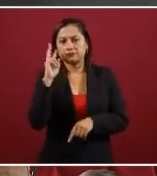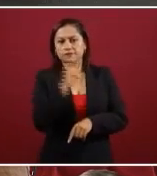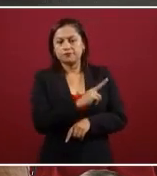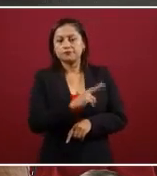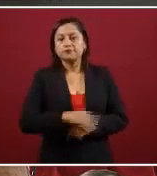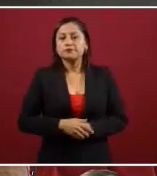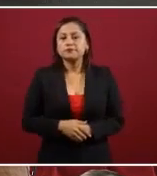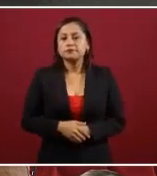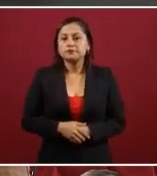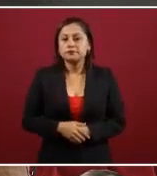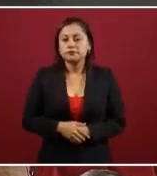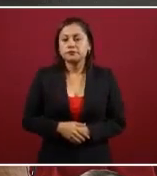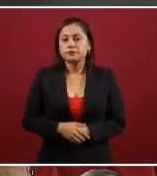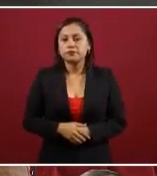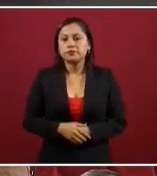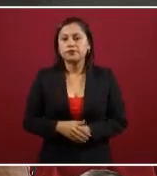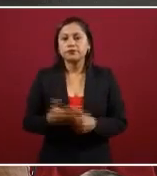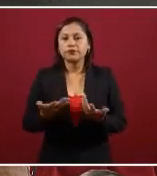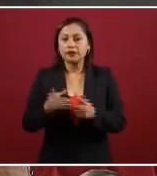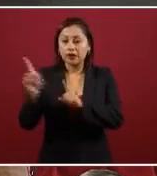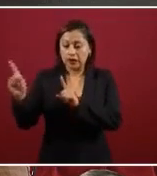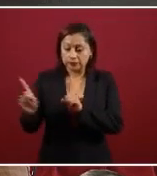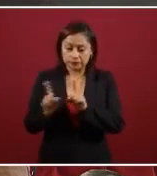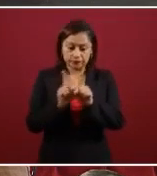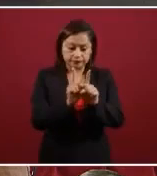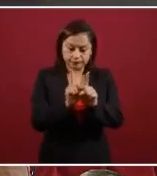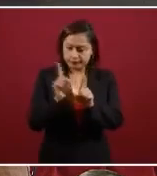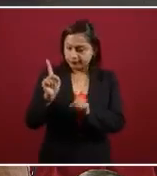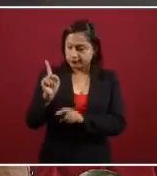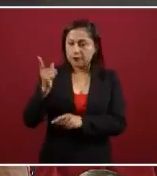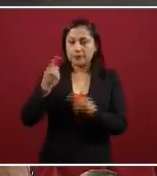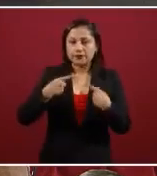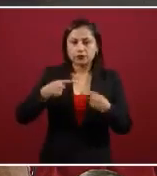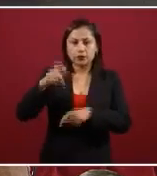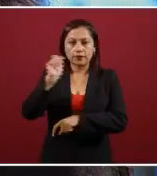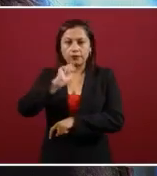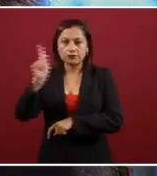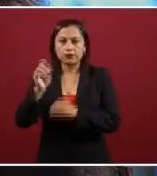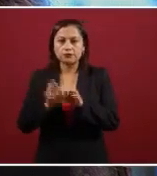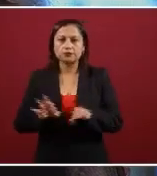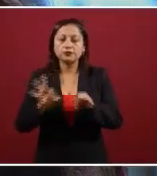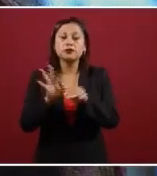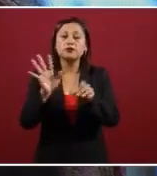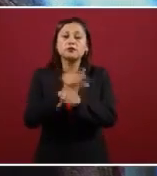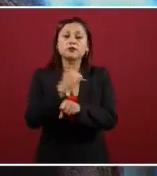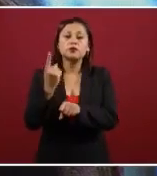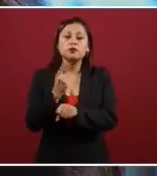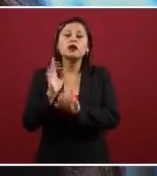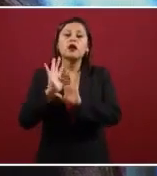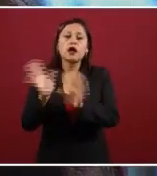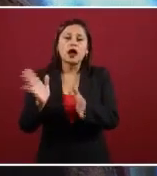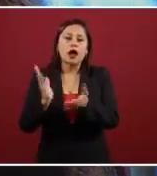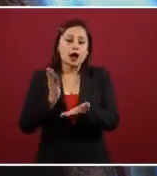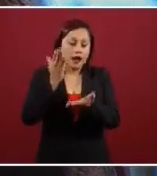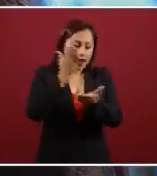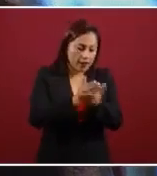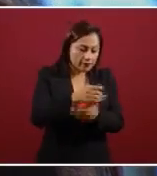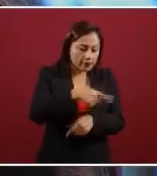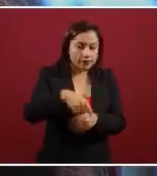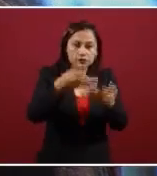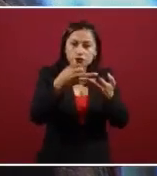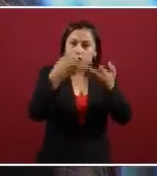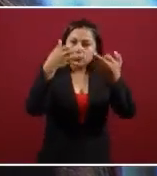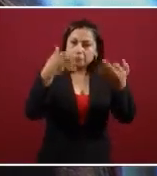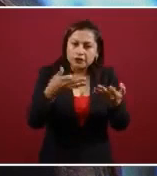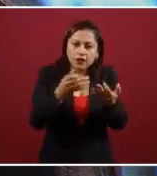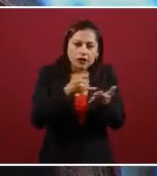¿Por qué el acompañamiento técnico es importante? Una, porque impulsa la propagación de plantas con genética adecuada